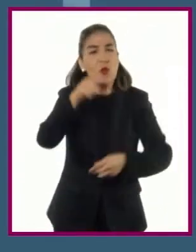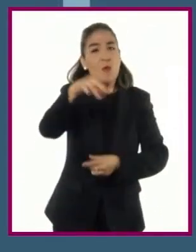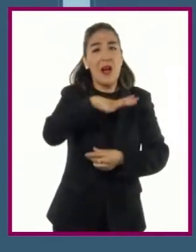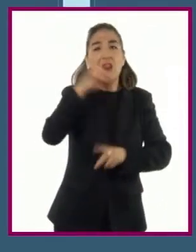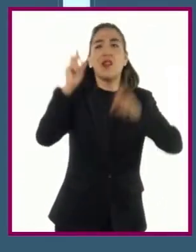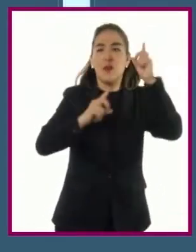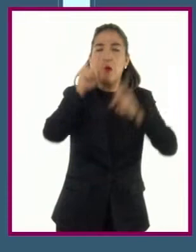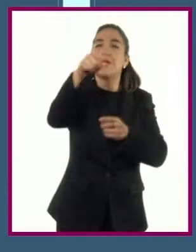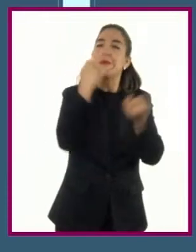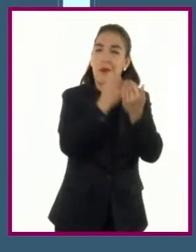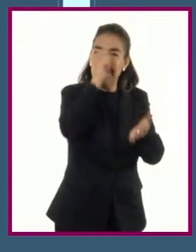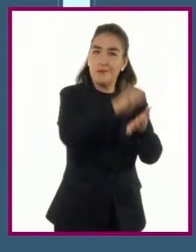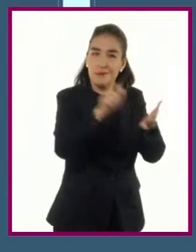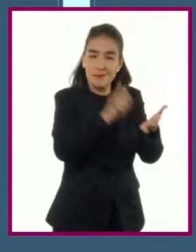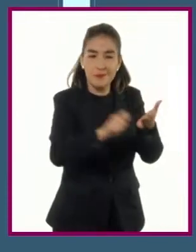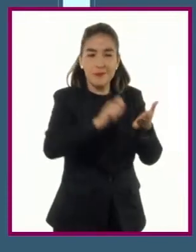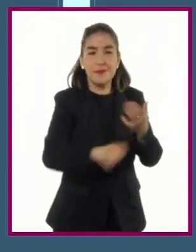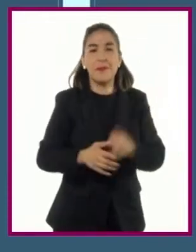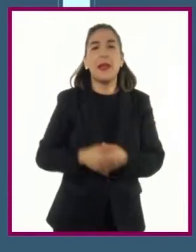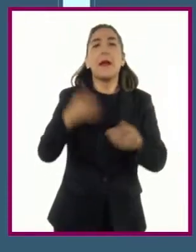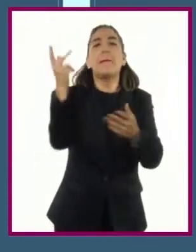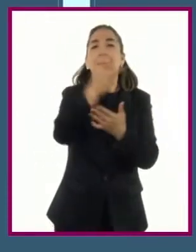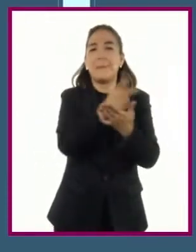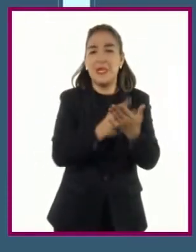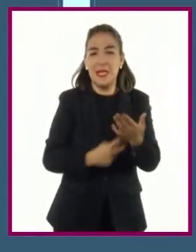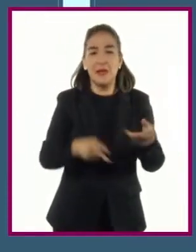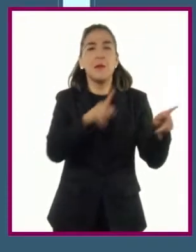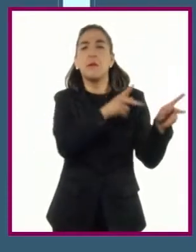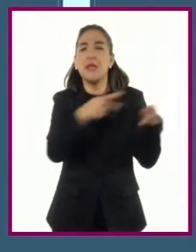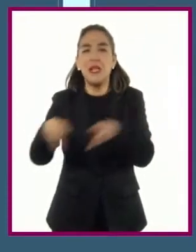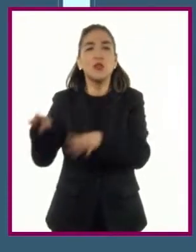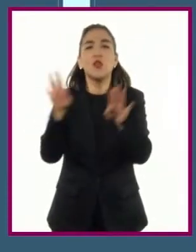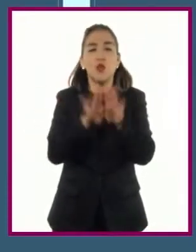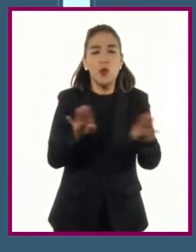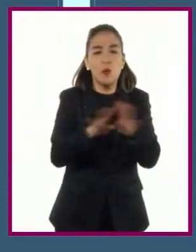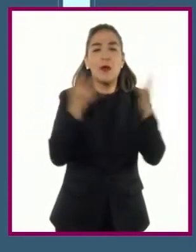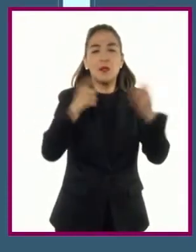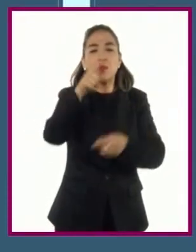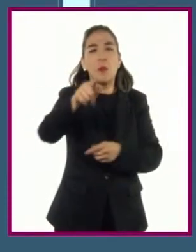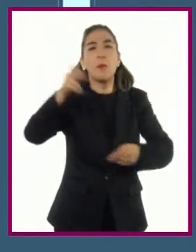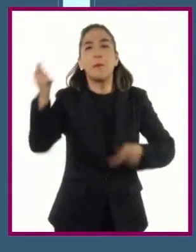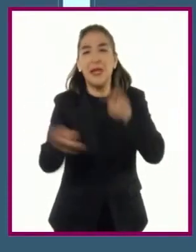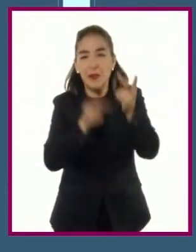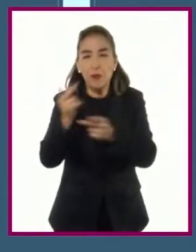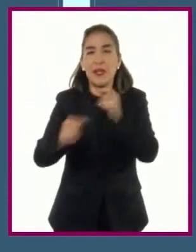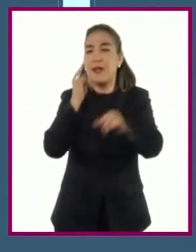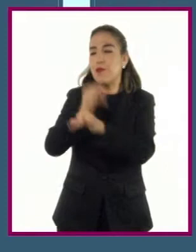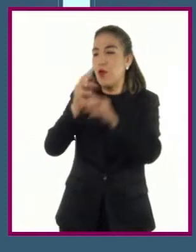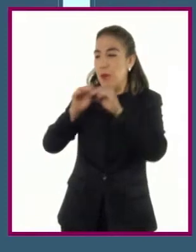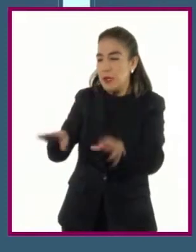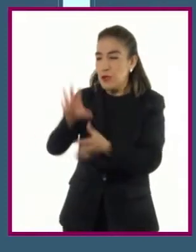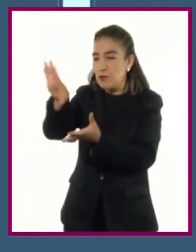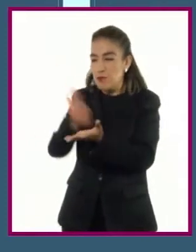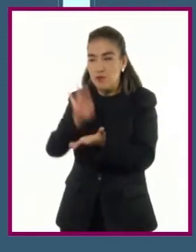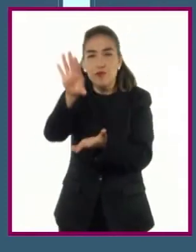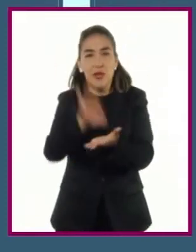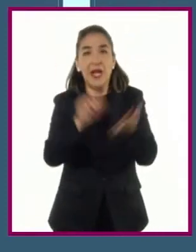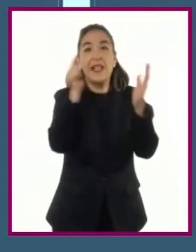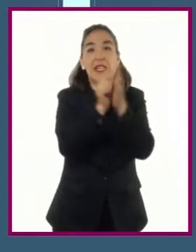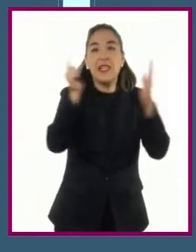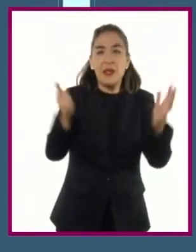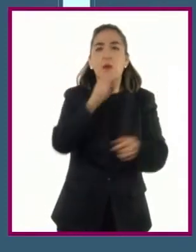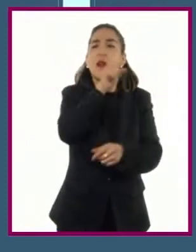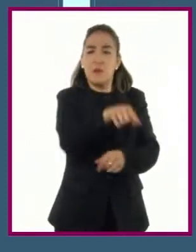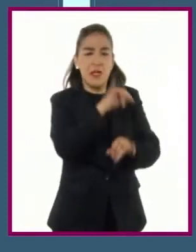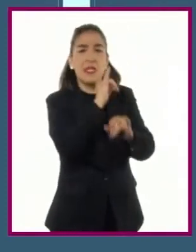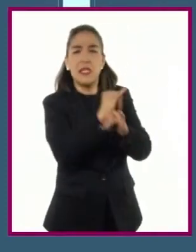surjan. Planeación. Etapa en la que plantearán preguntas, recolectarán documentos, libros físicos o en